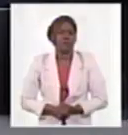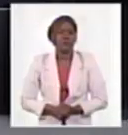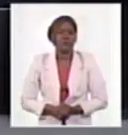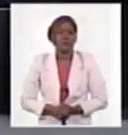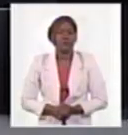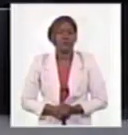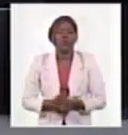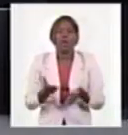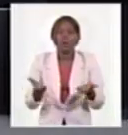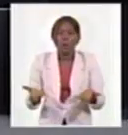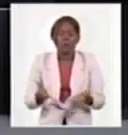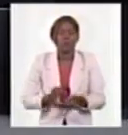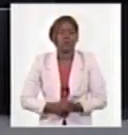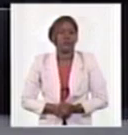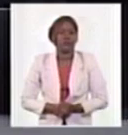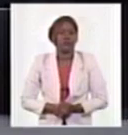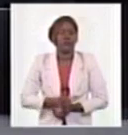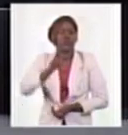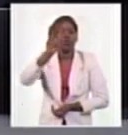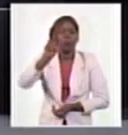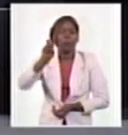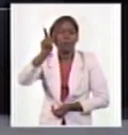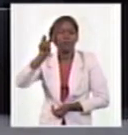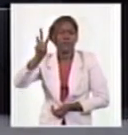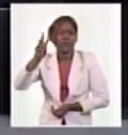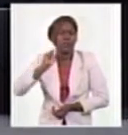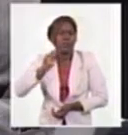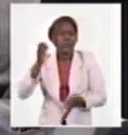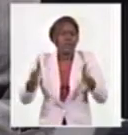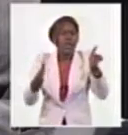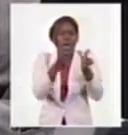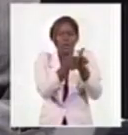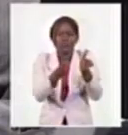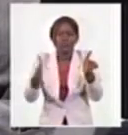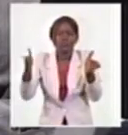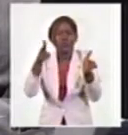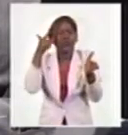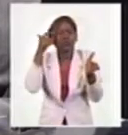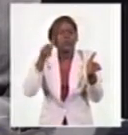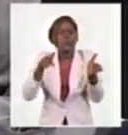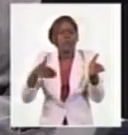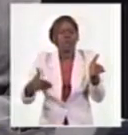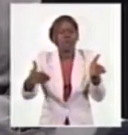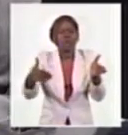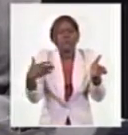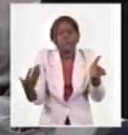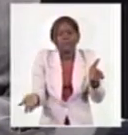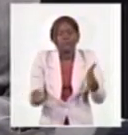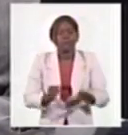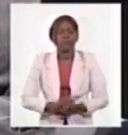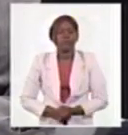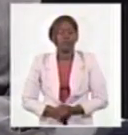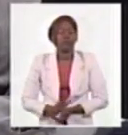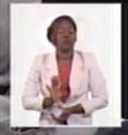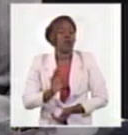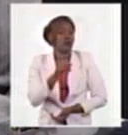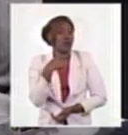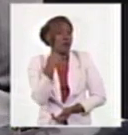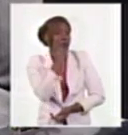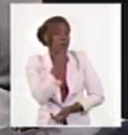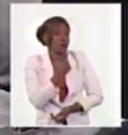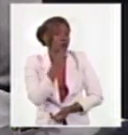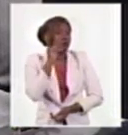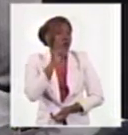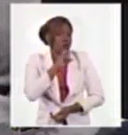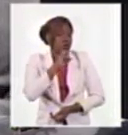¿qué podemos esperar? Bueno, es difícil la pregunta. La pregunta es difícil.